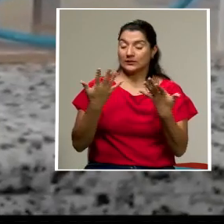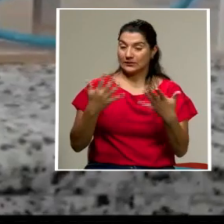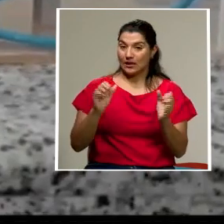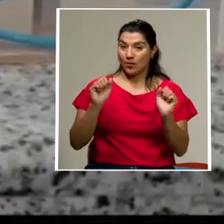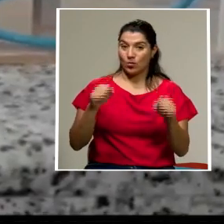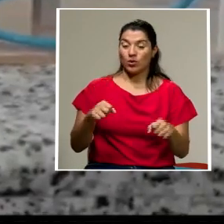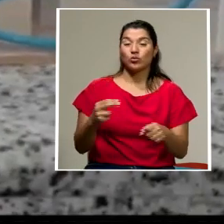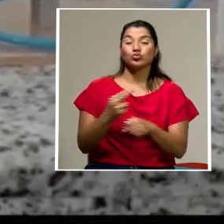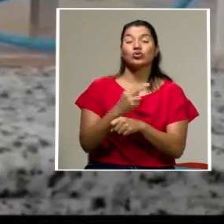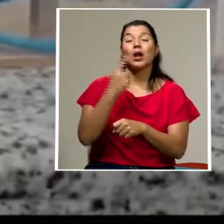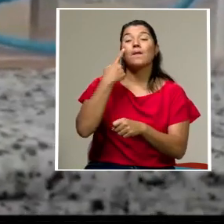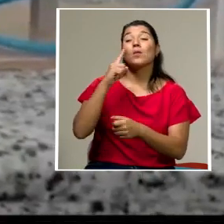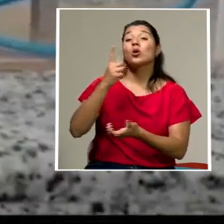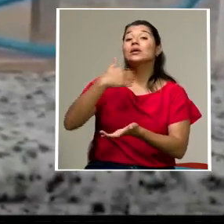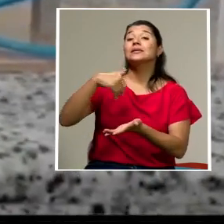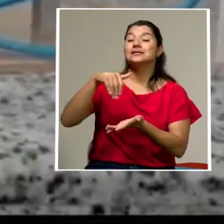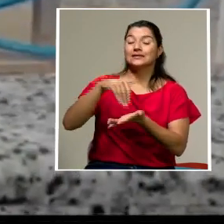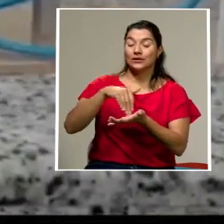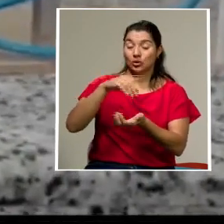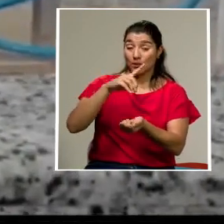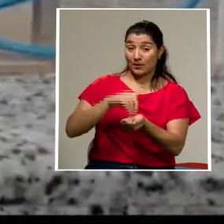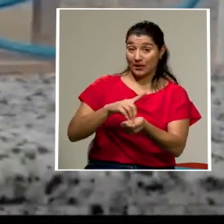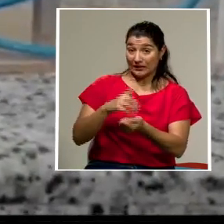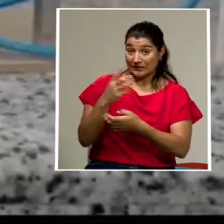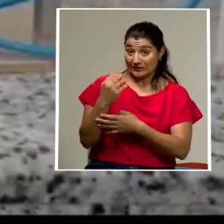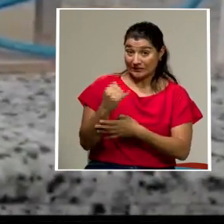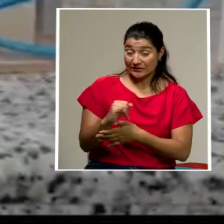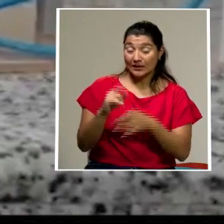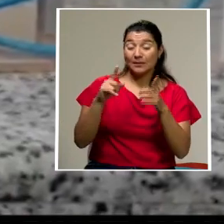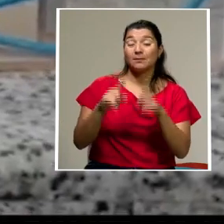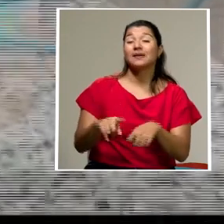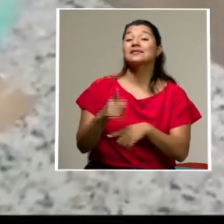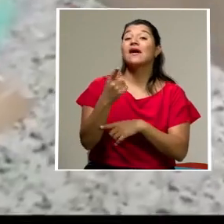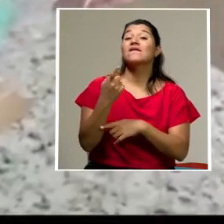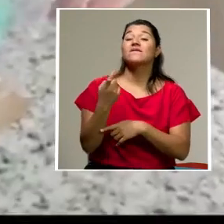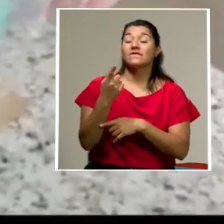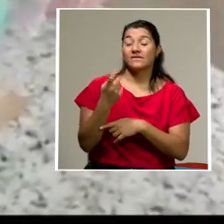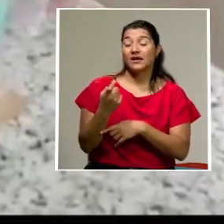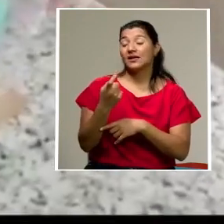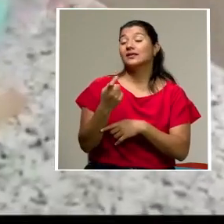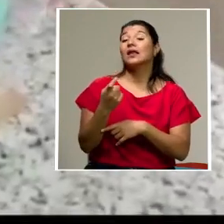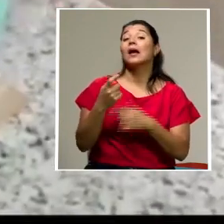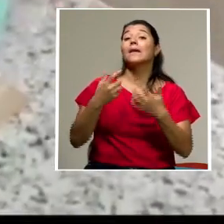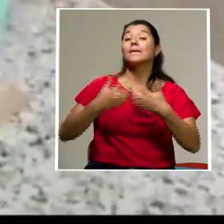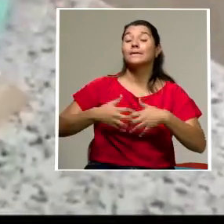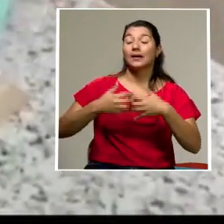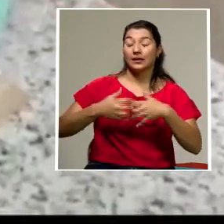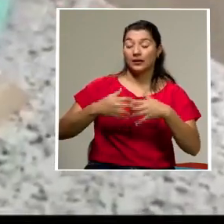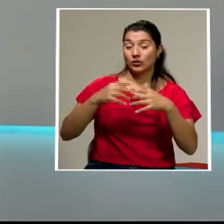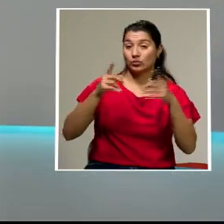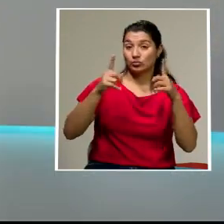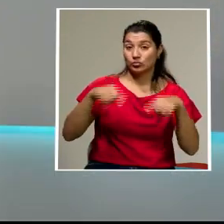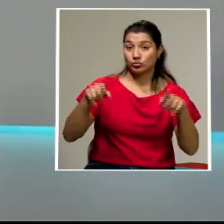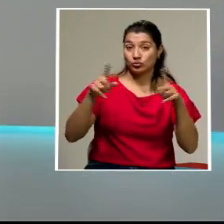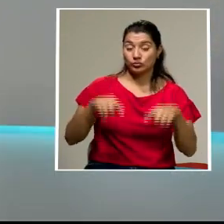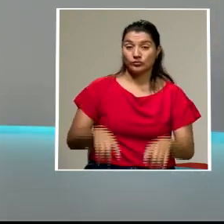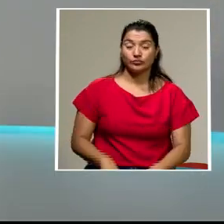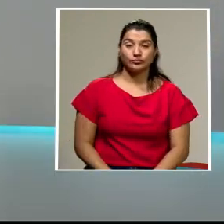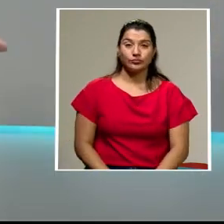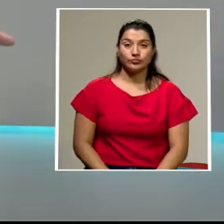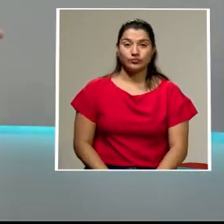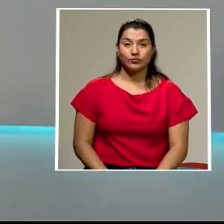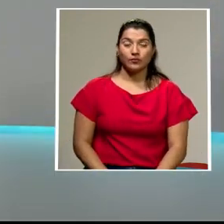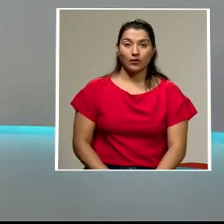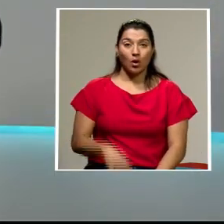por los centros médicos en caso de que se dé un desabastecimiento de ventiladores mecánicos.